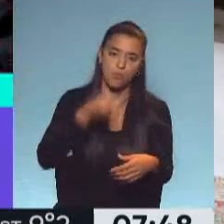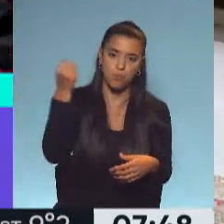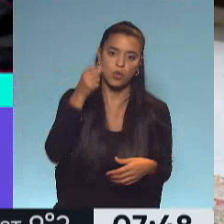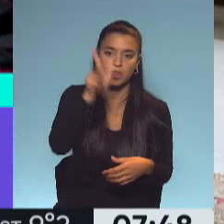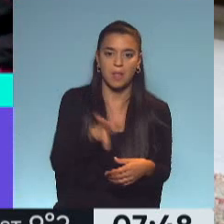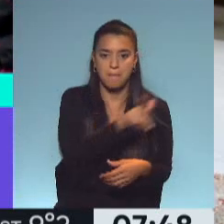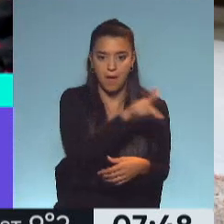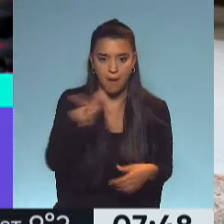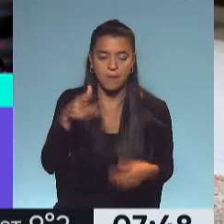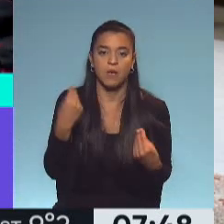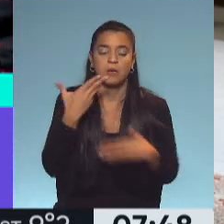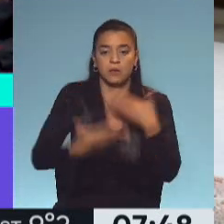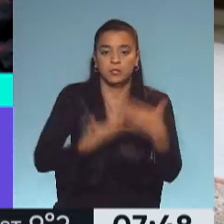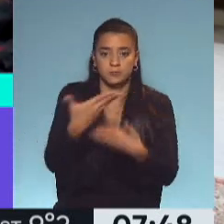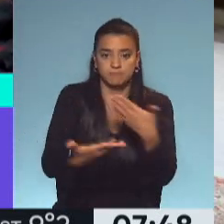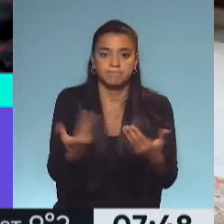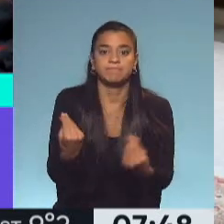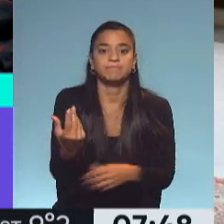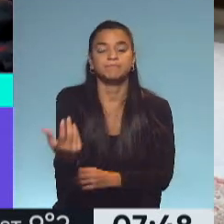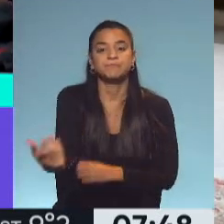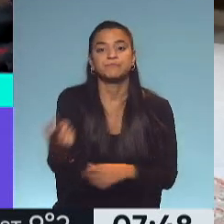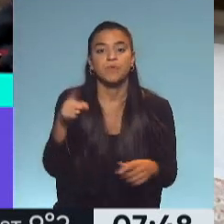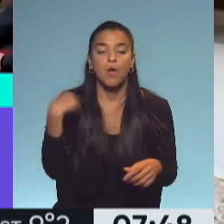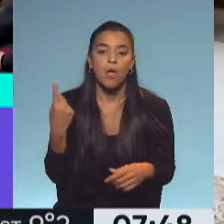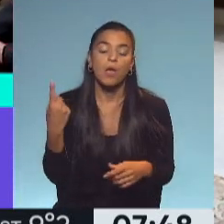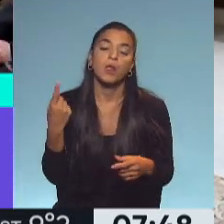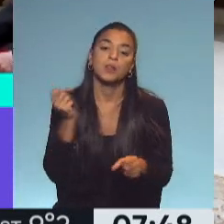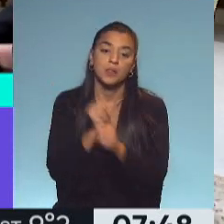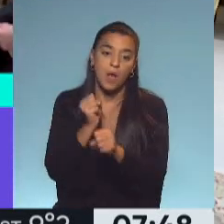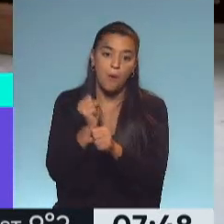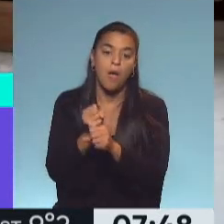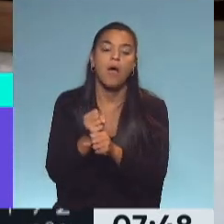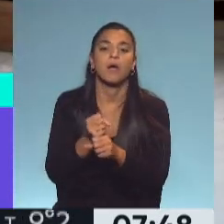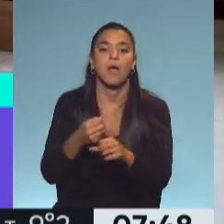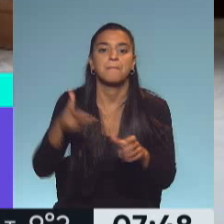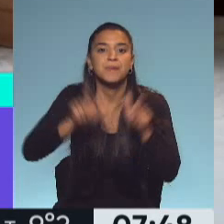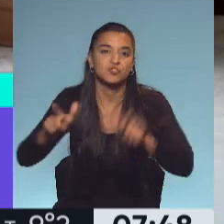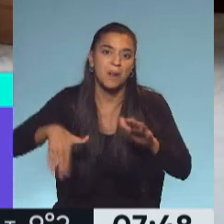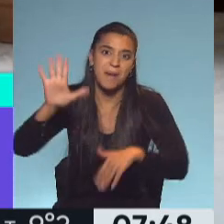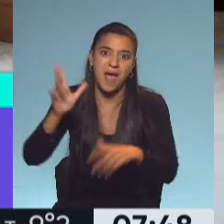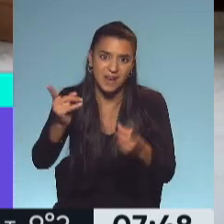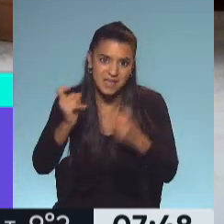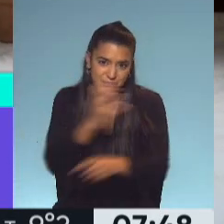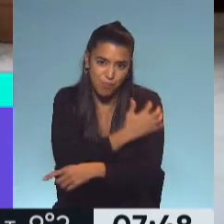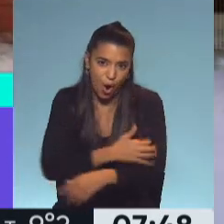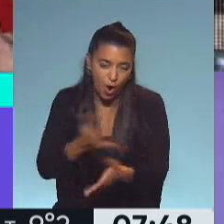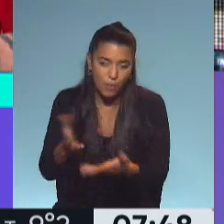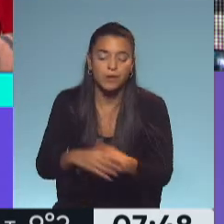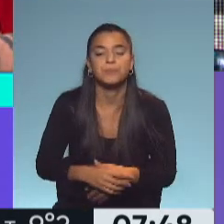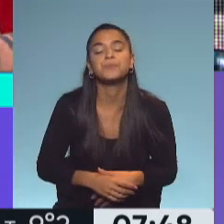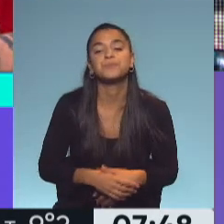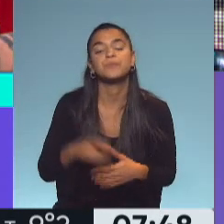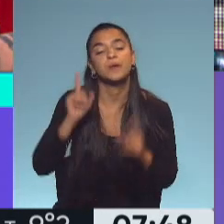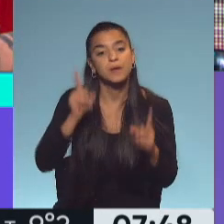Papa Francisco en la conducción precisamente de aquellos que trabajan entre los más necesitados. Sí es cierto, a propósito de